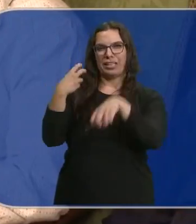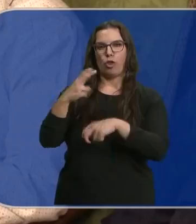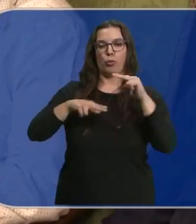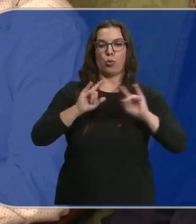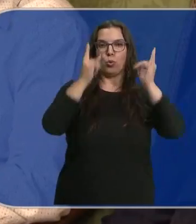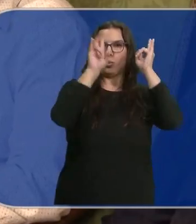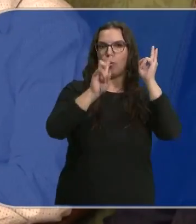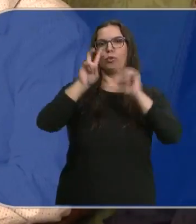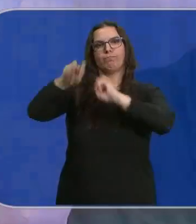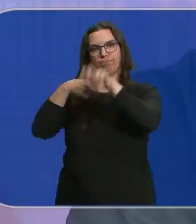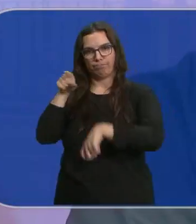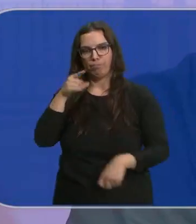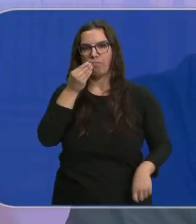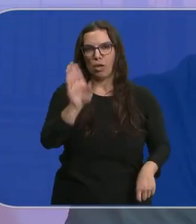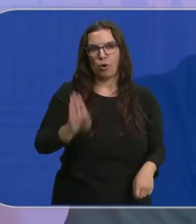rehabilitación.